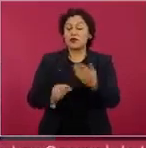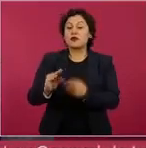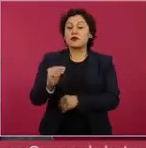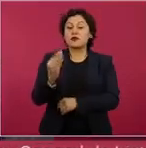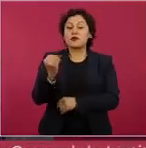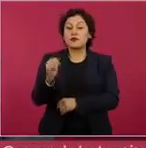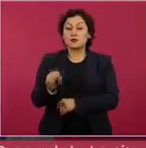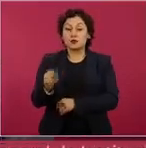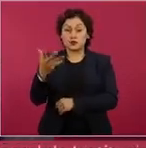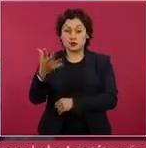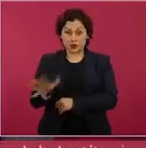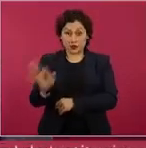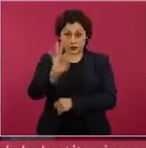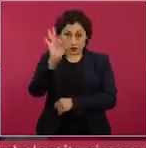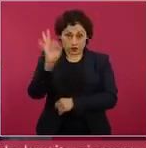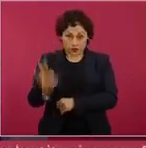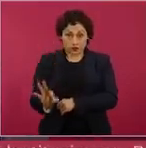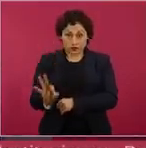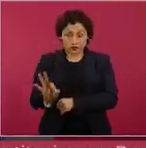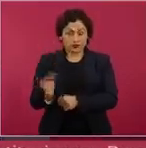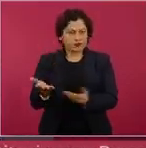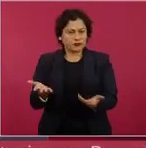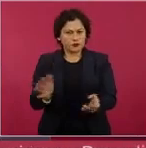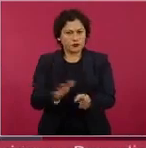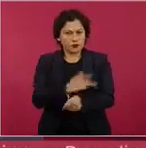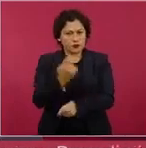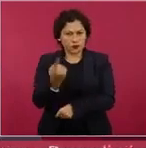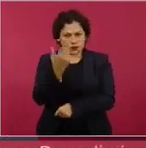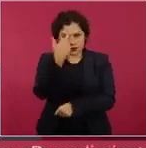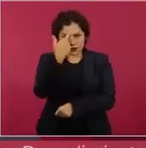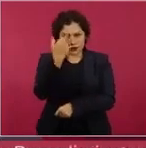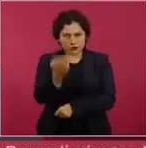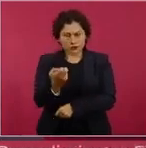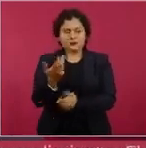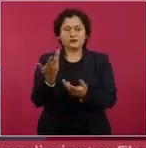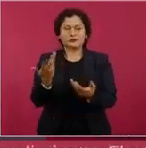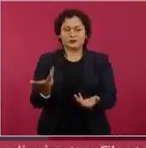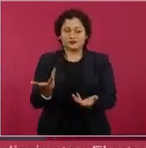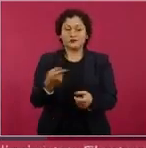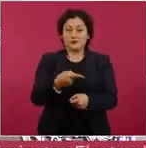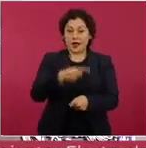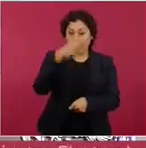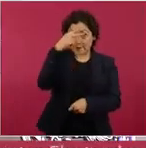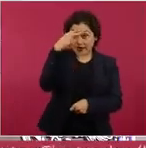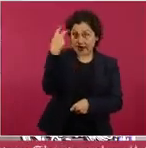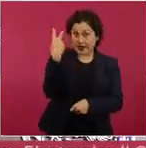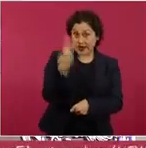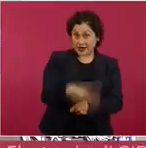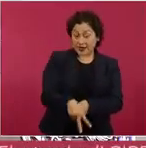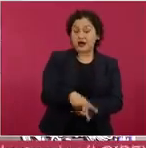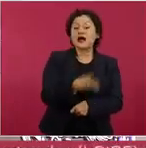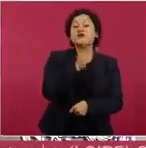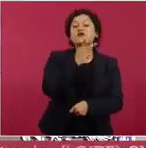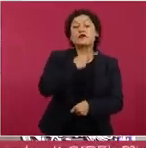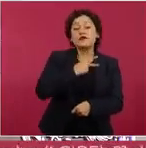99.10% del IEPS. Esto porque la mezcla mexicana de petróleo con corte el